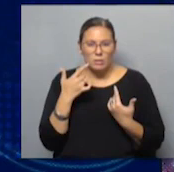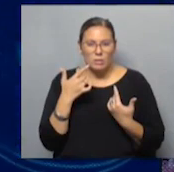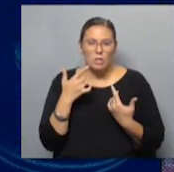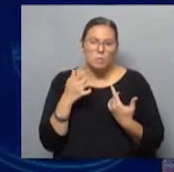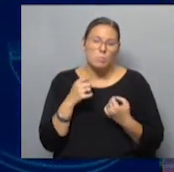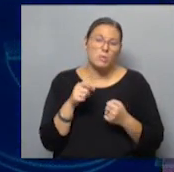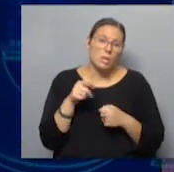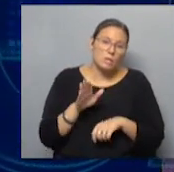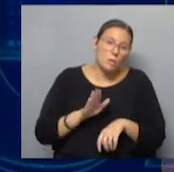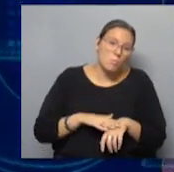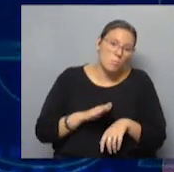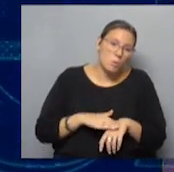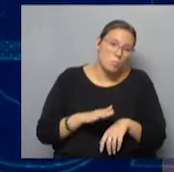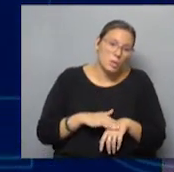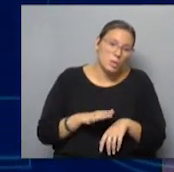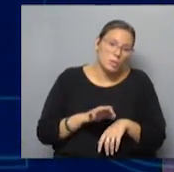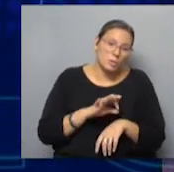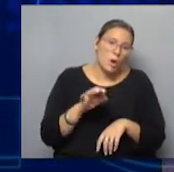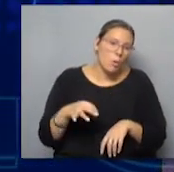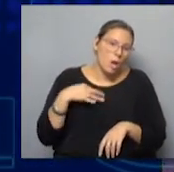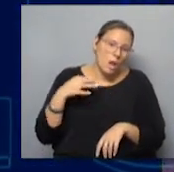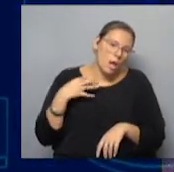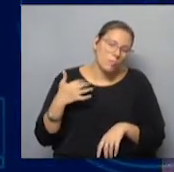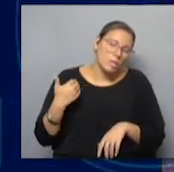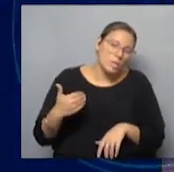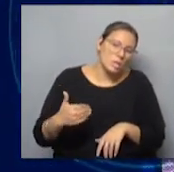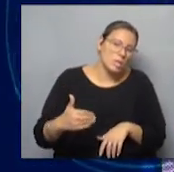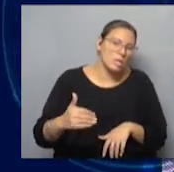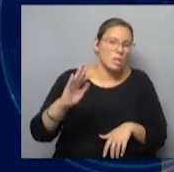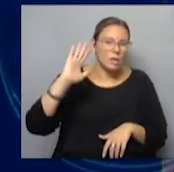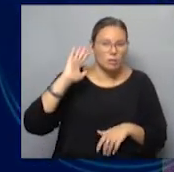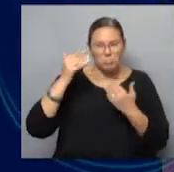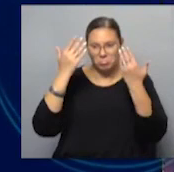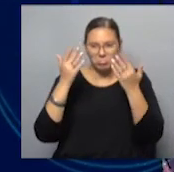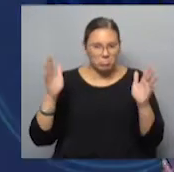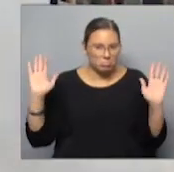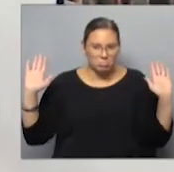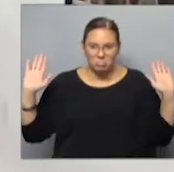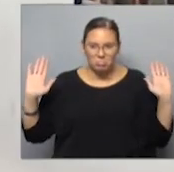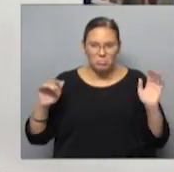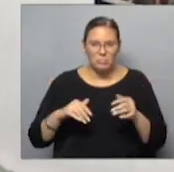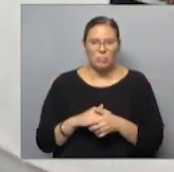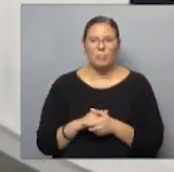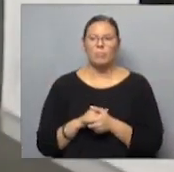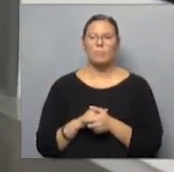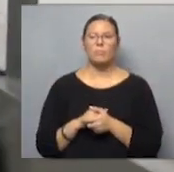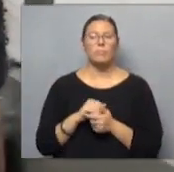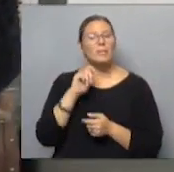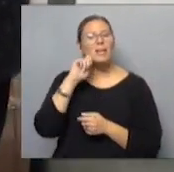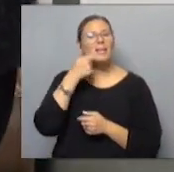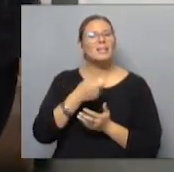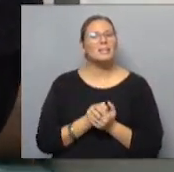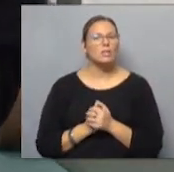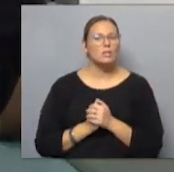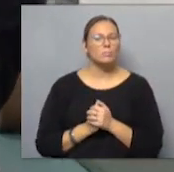capaz que de este momento o a lo largo de la vida, ¿no? Como que bastante abierto en ese sentido. Qué lindo, qué